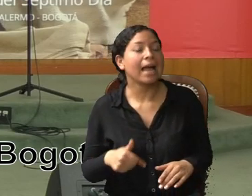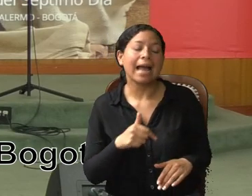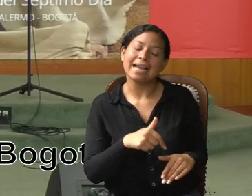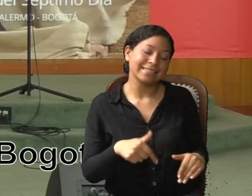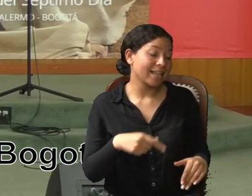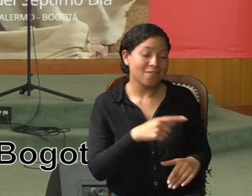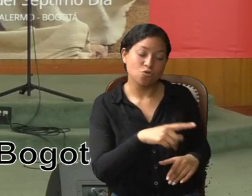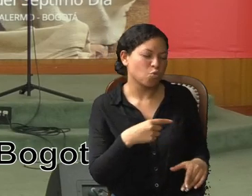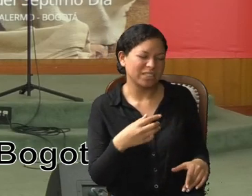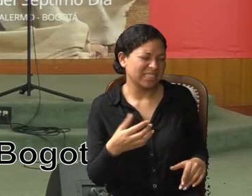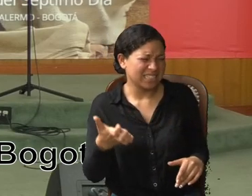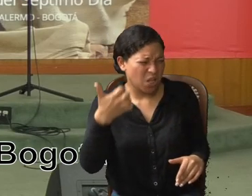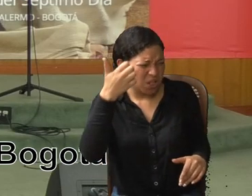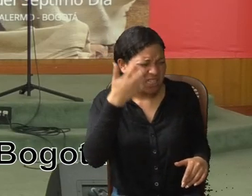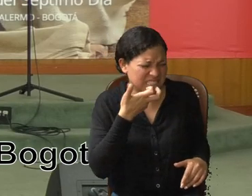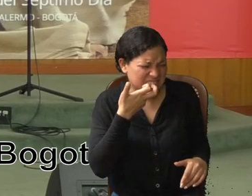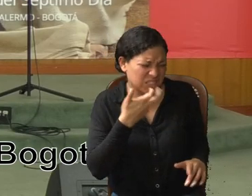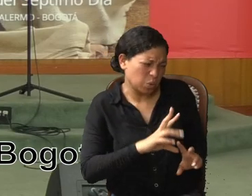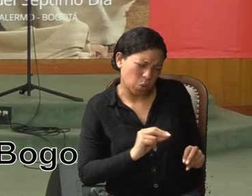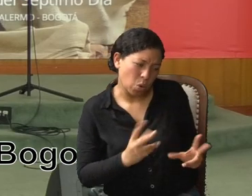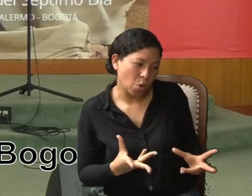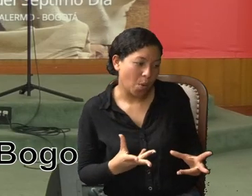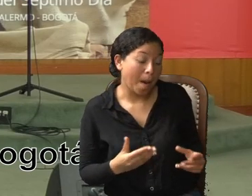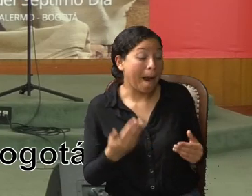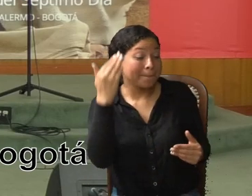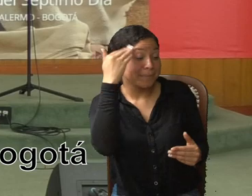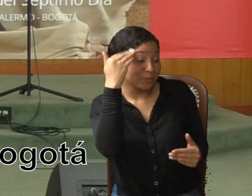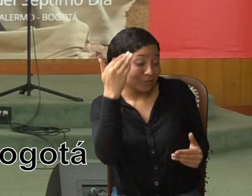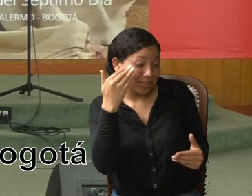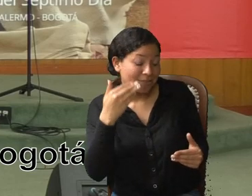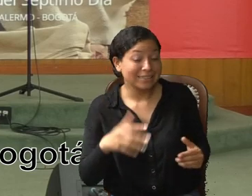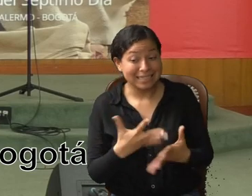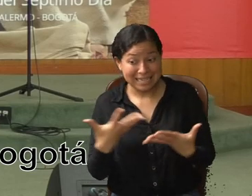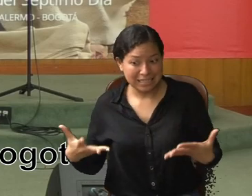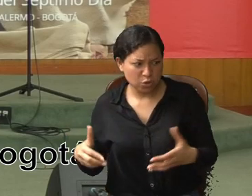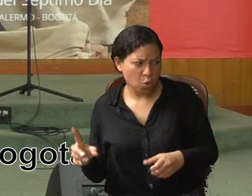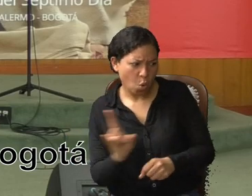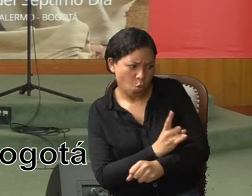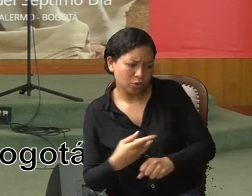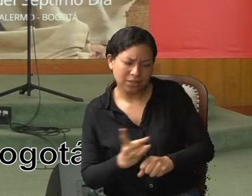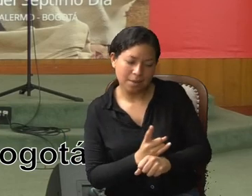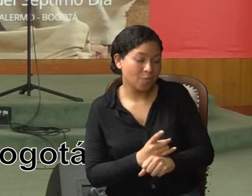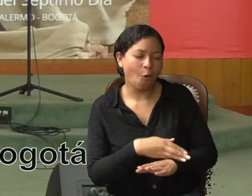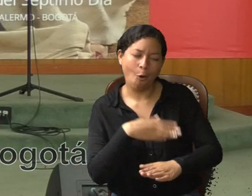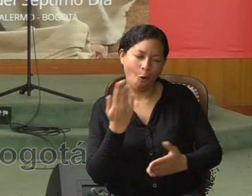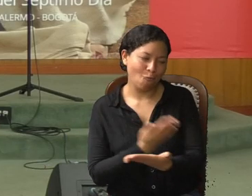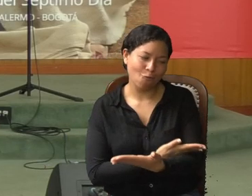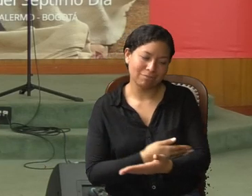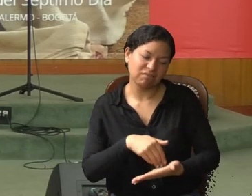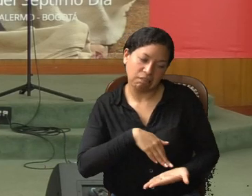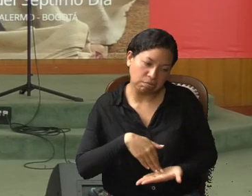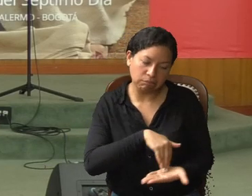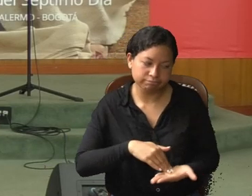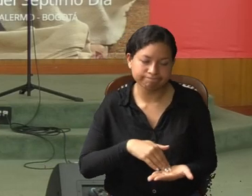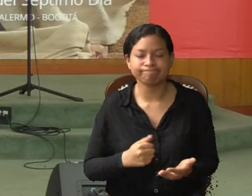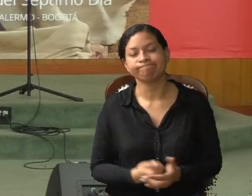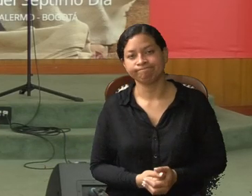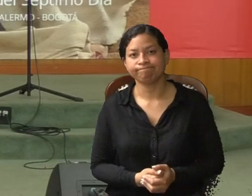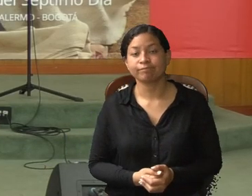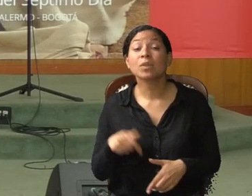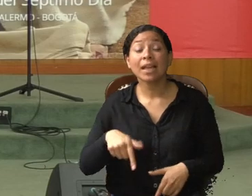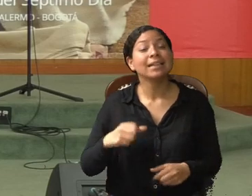demasiado duro. Lo que pasa es que nuestras herramientas a veces no son suficientemente fuertes. En esta mañana vamos a hablar sobre